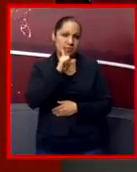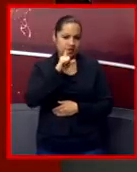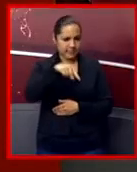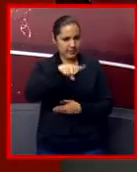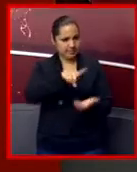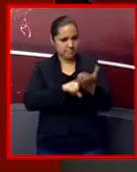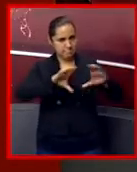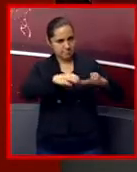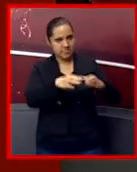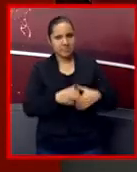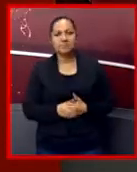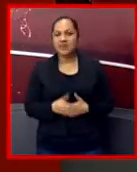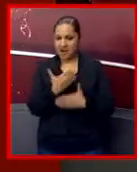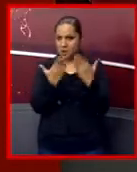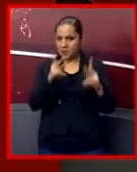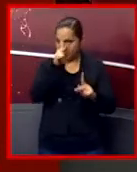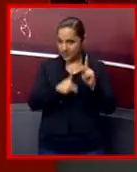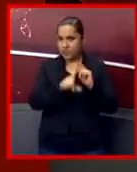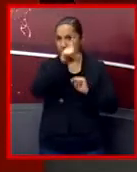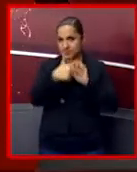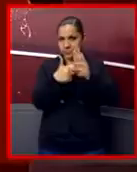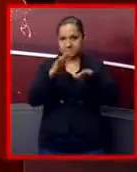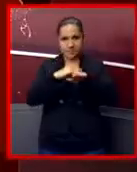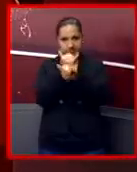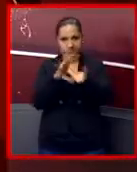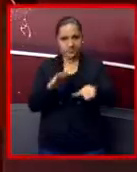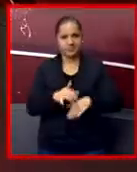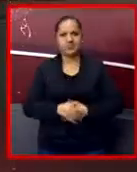Vamos a una pausa, ya regresamos, no le cambie.